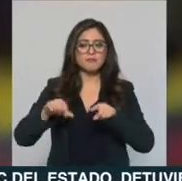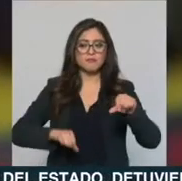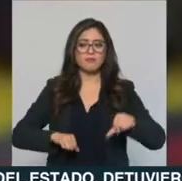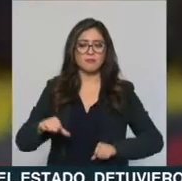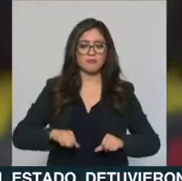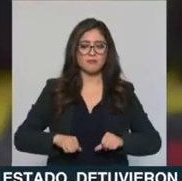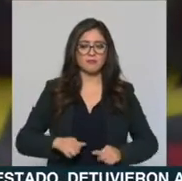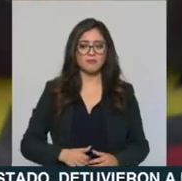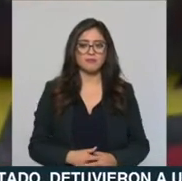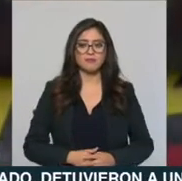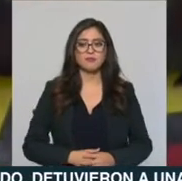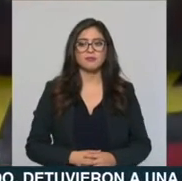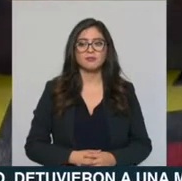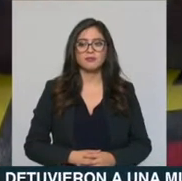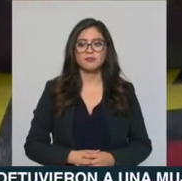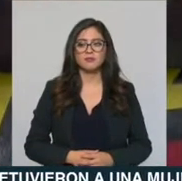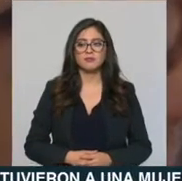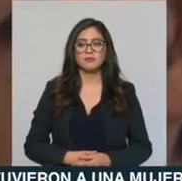particular.